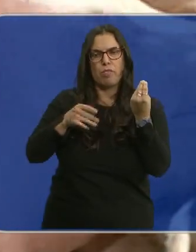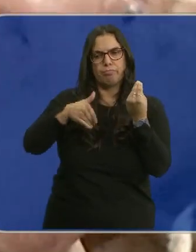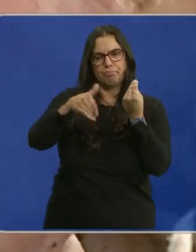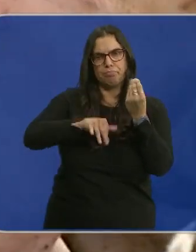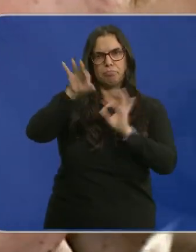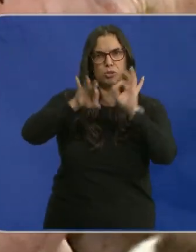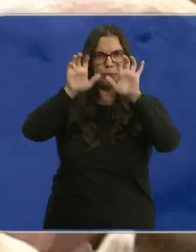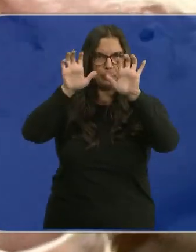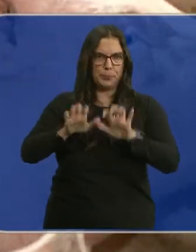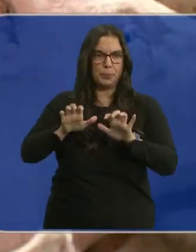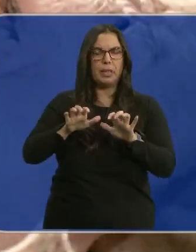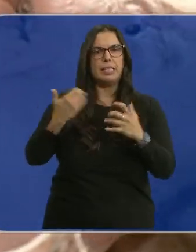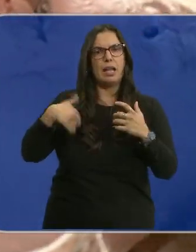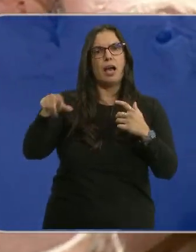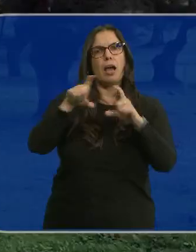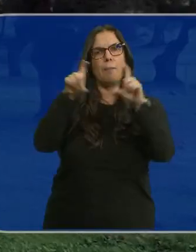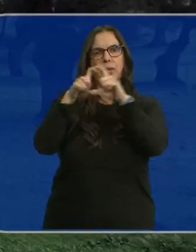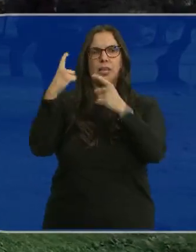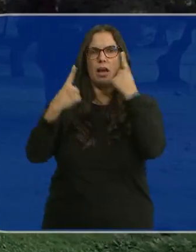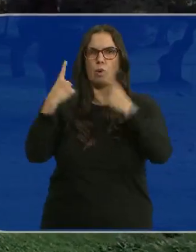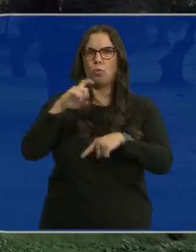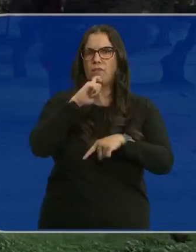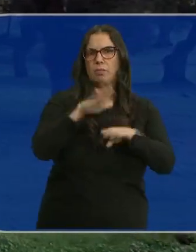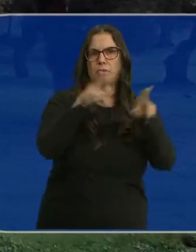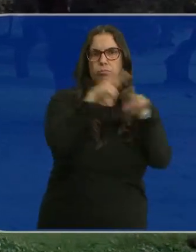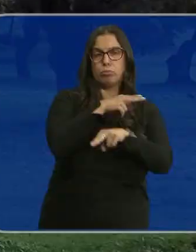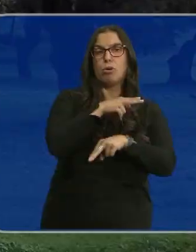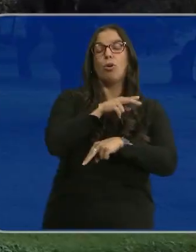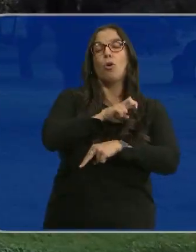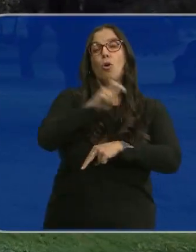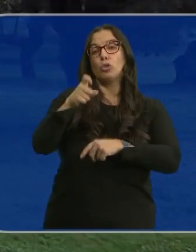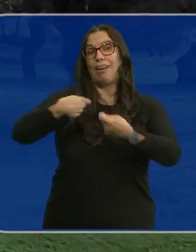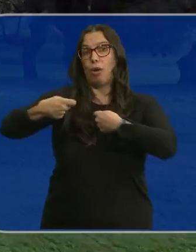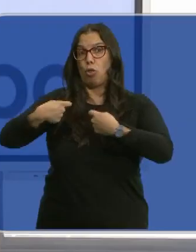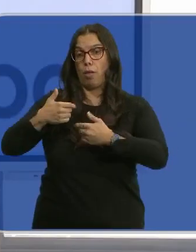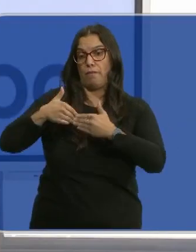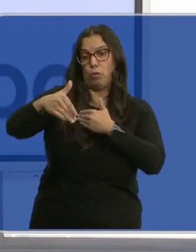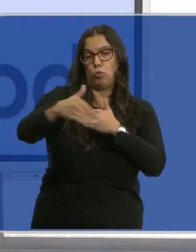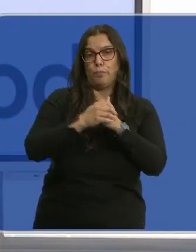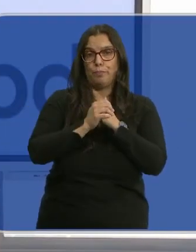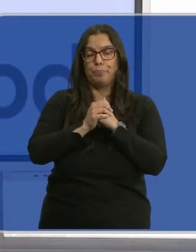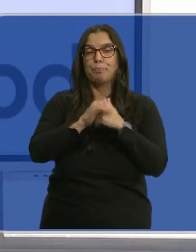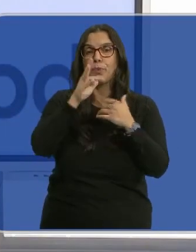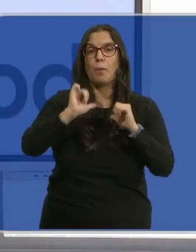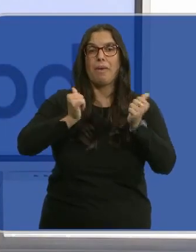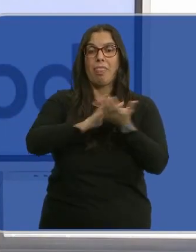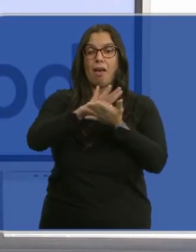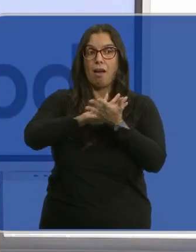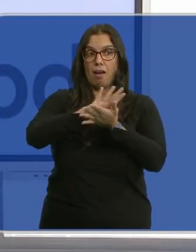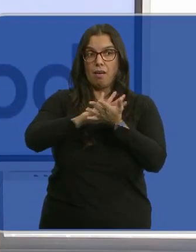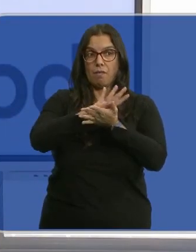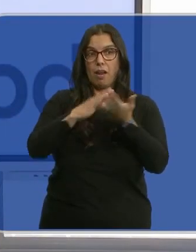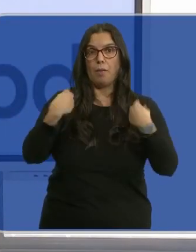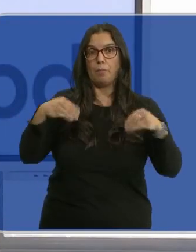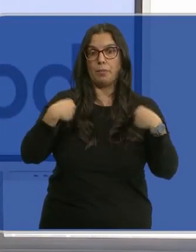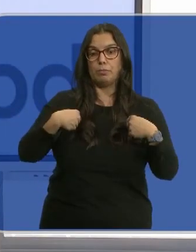donde algunas empresas ya han tenido cancelaciones y otras negocian los próximos pedidos. Ahora empezando a hablar el cierre de